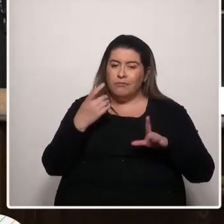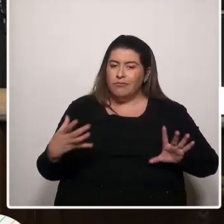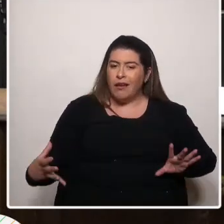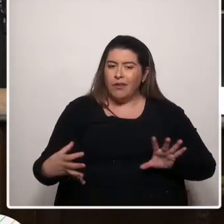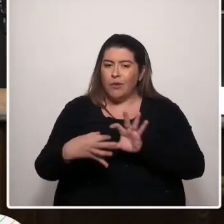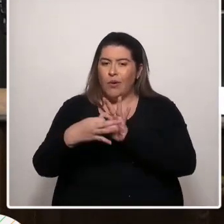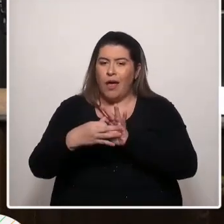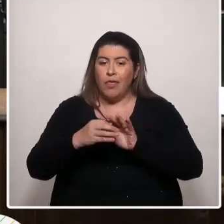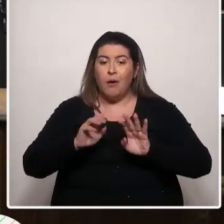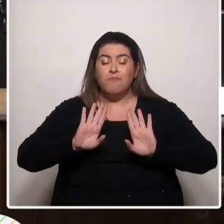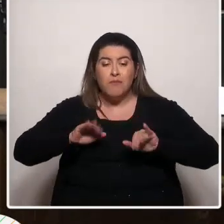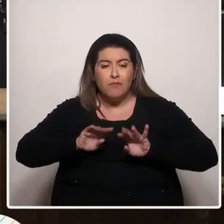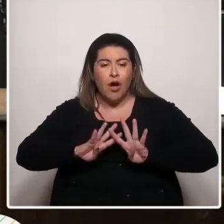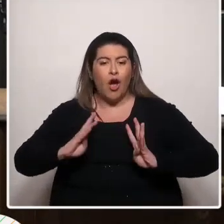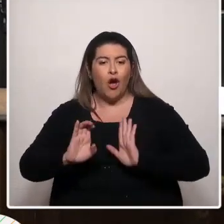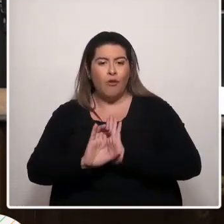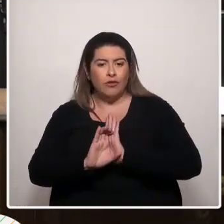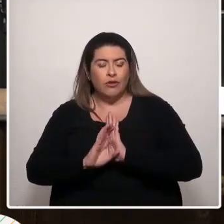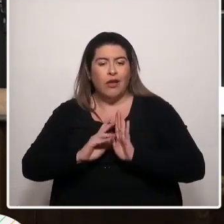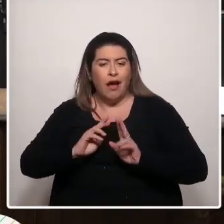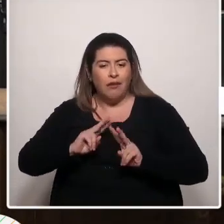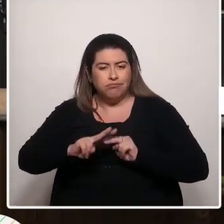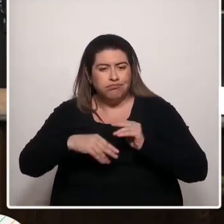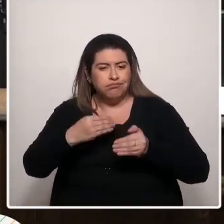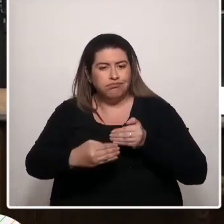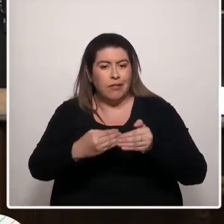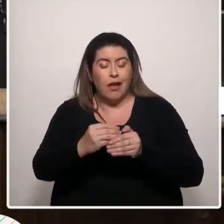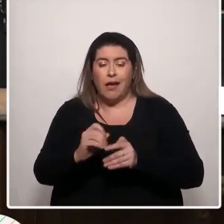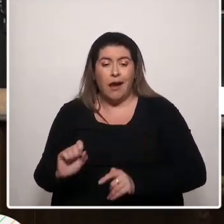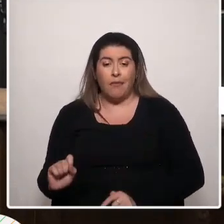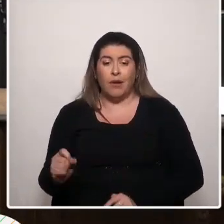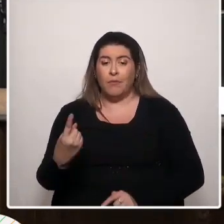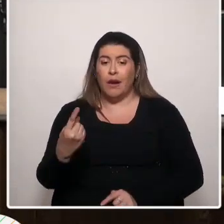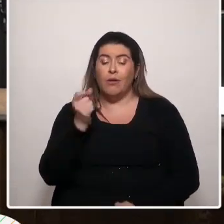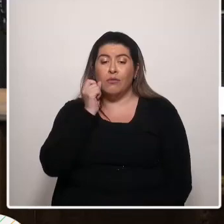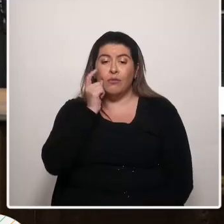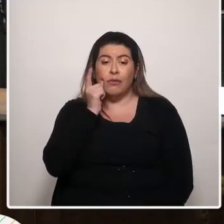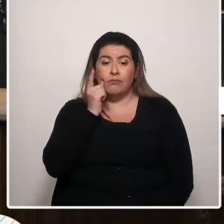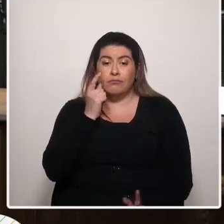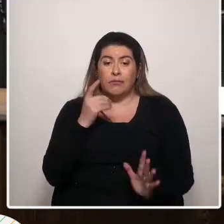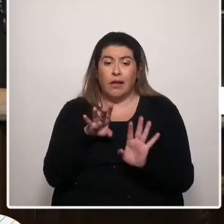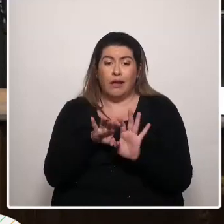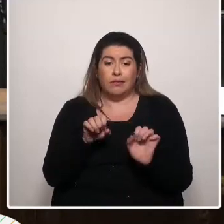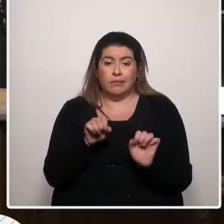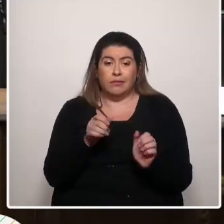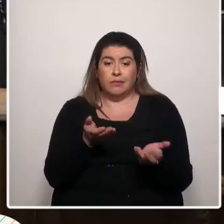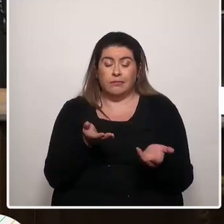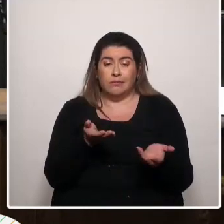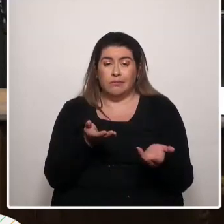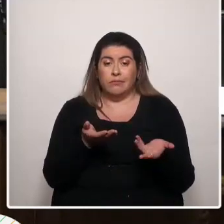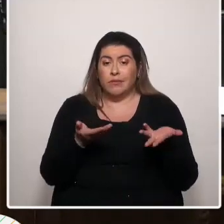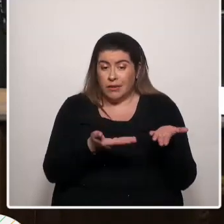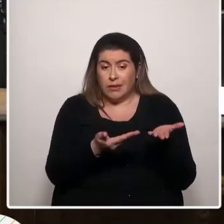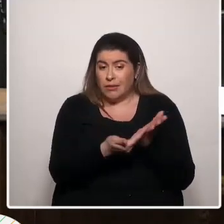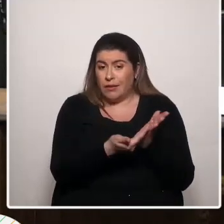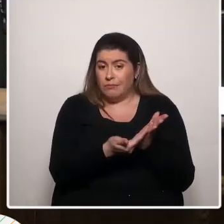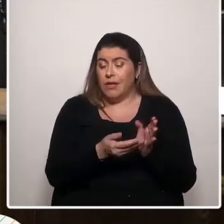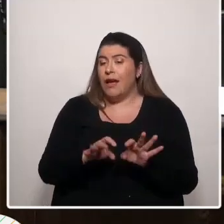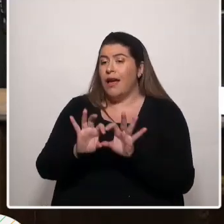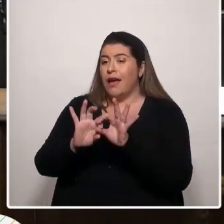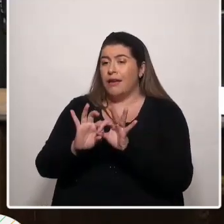propia convención se ha ido dando, entre las cuales la primera, prácticamente, es esta. Gracias,